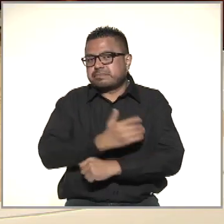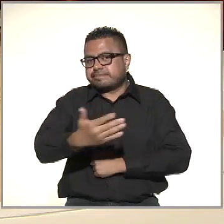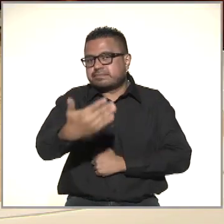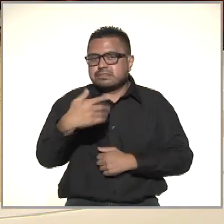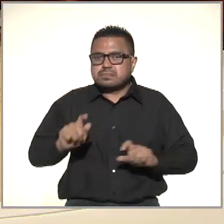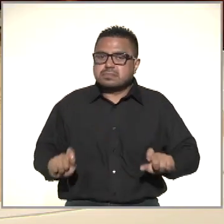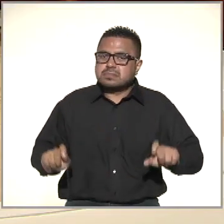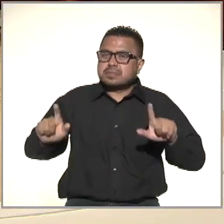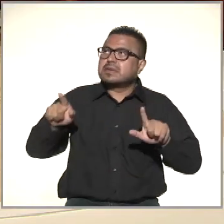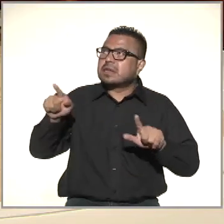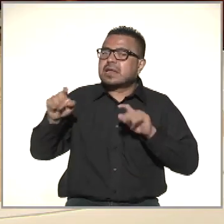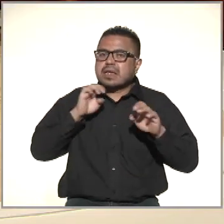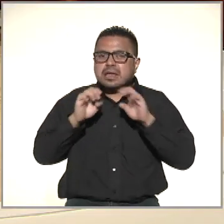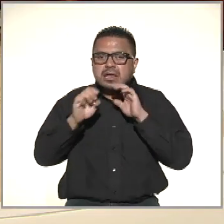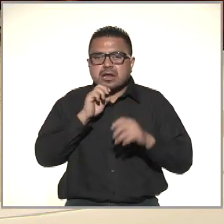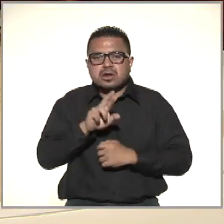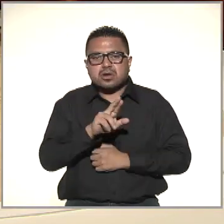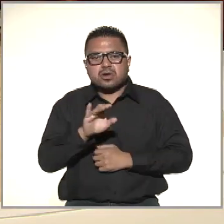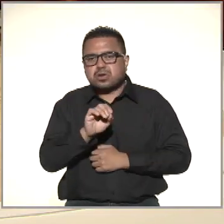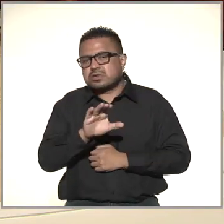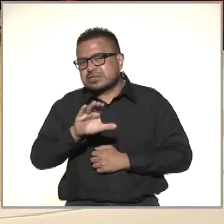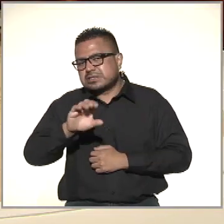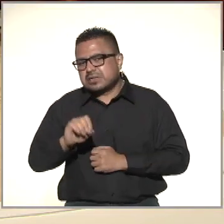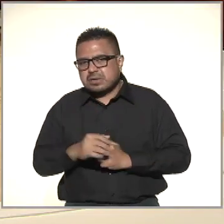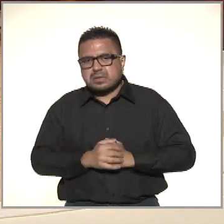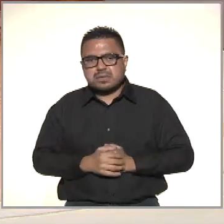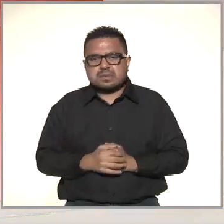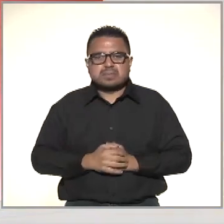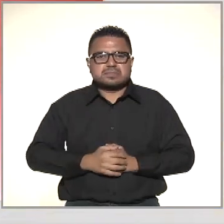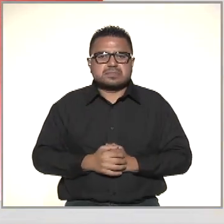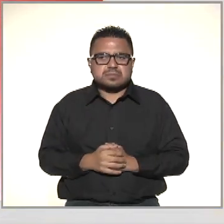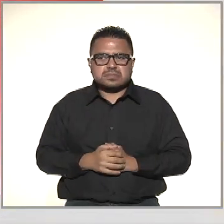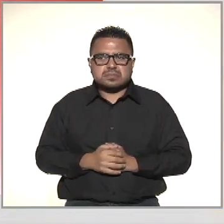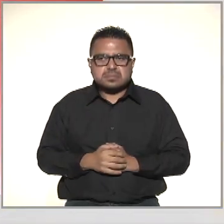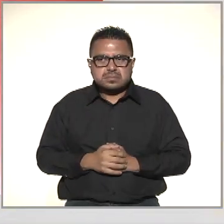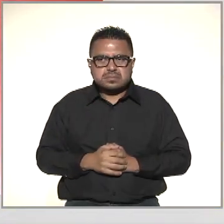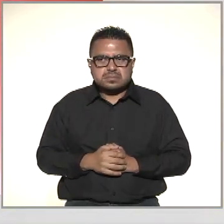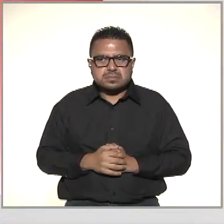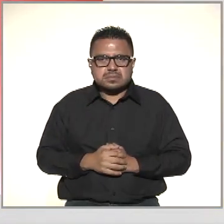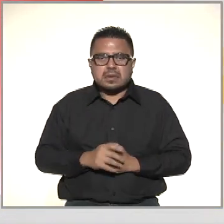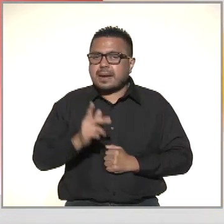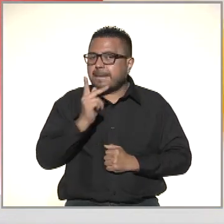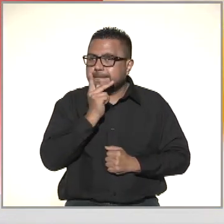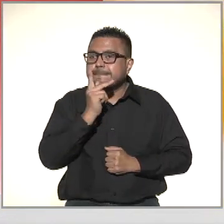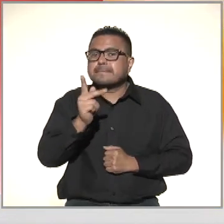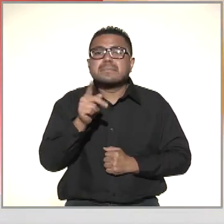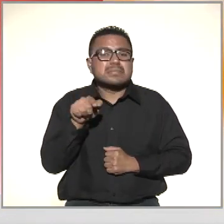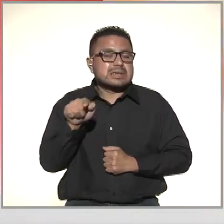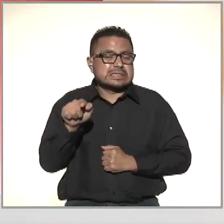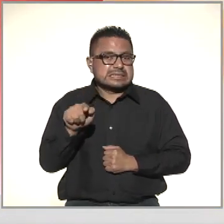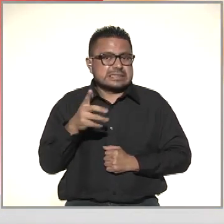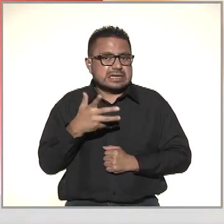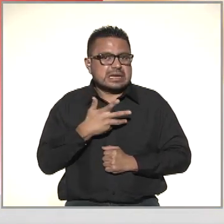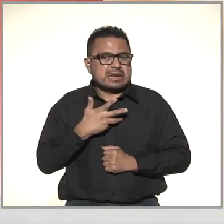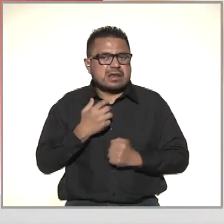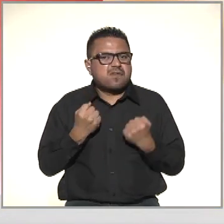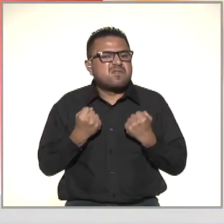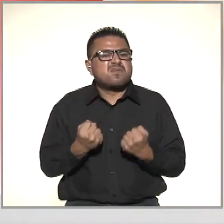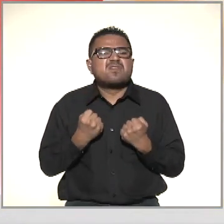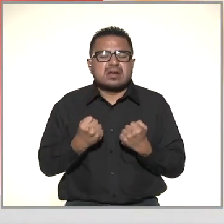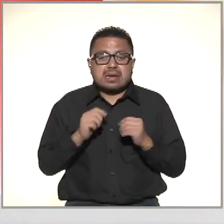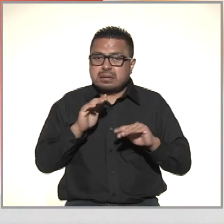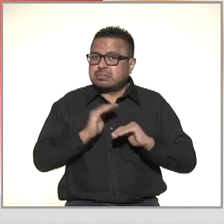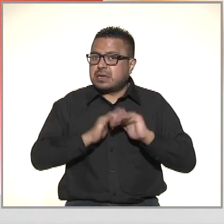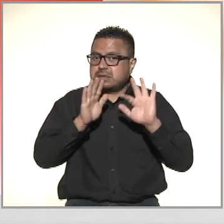siguiente entrevista con Rocío Mendoza. Las palabras tienen justo un poder